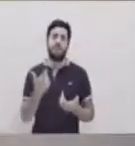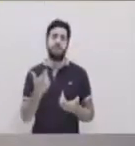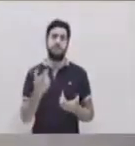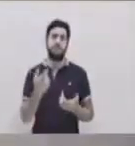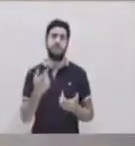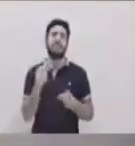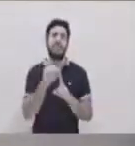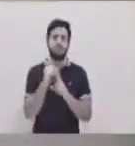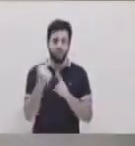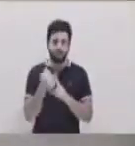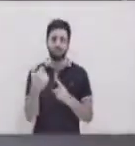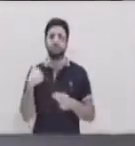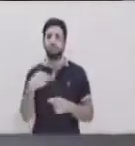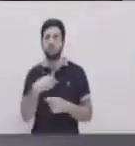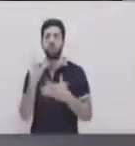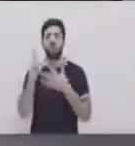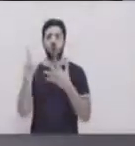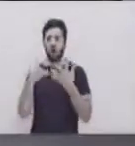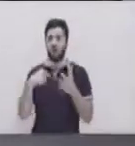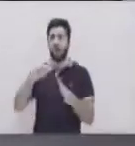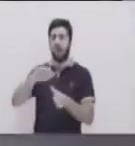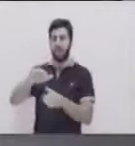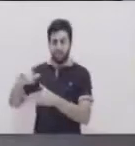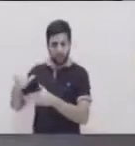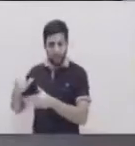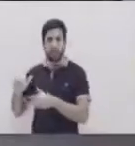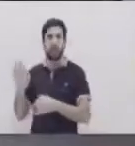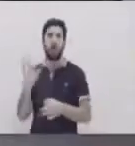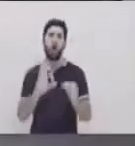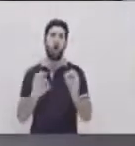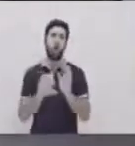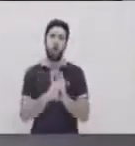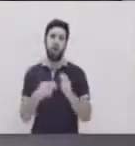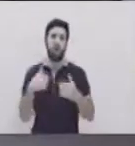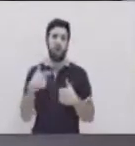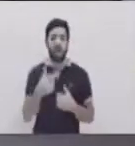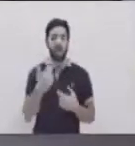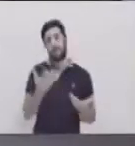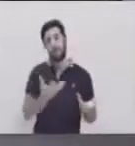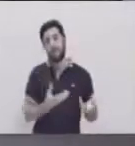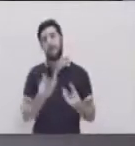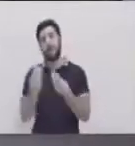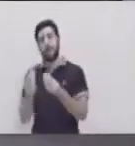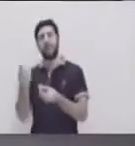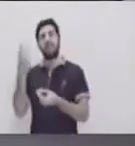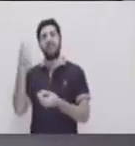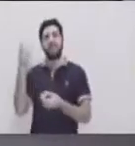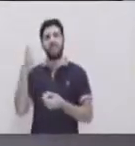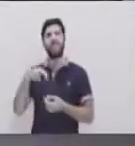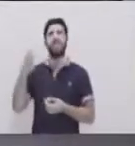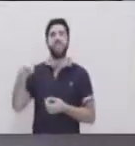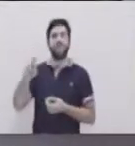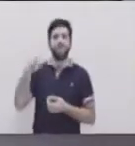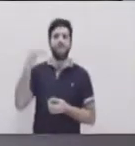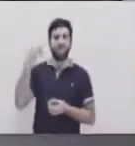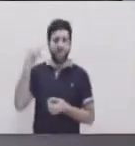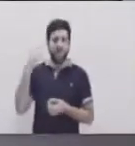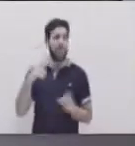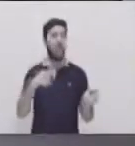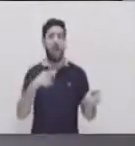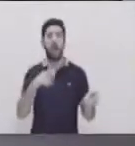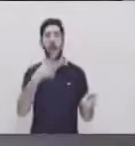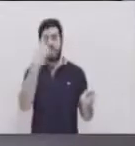de mi familia, porque hemos sacrificado tanto como por ejemplo cuando vamos de viaje, mis papás han tenido